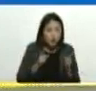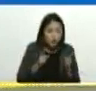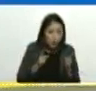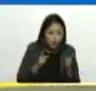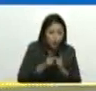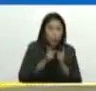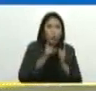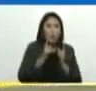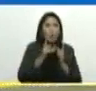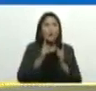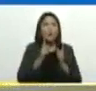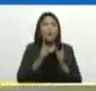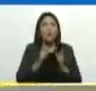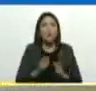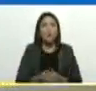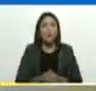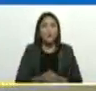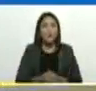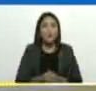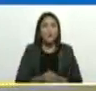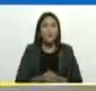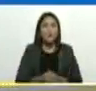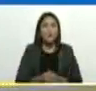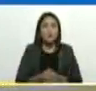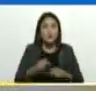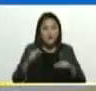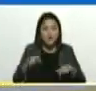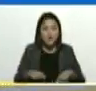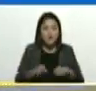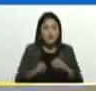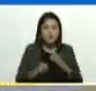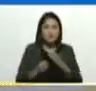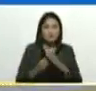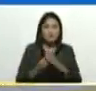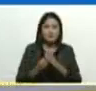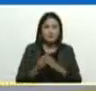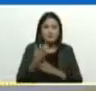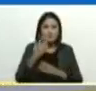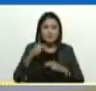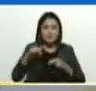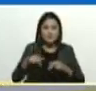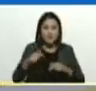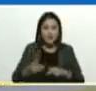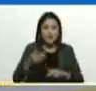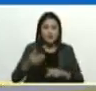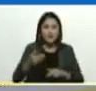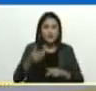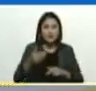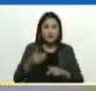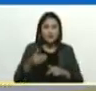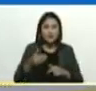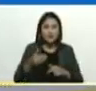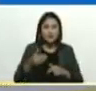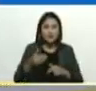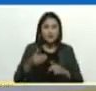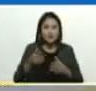pronunciado desde que fue creada esta importante organización.